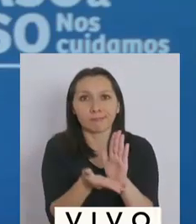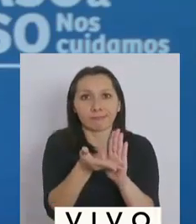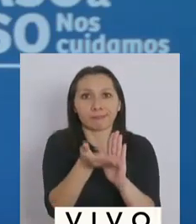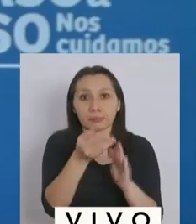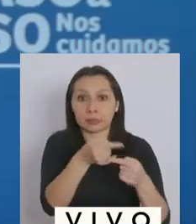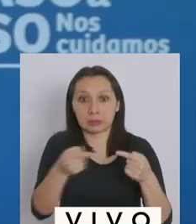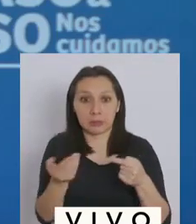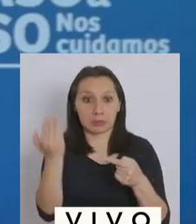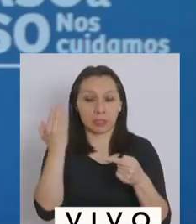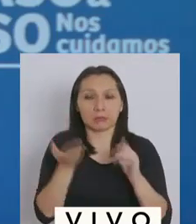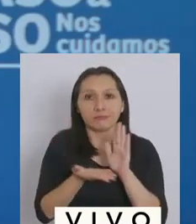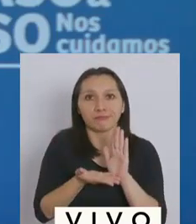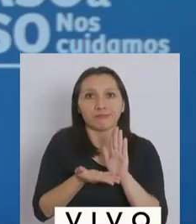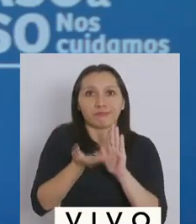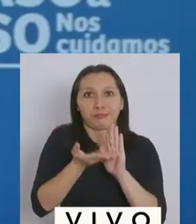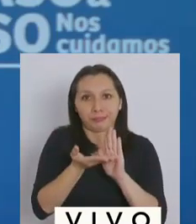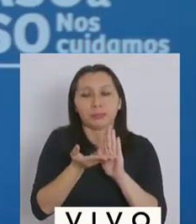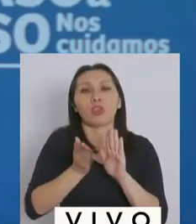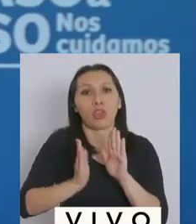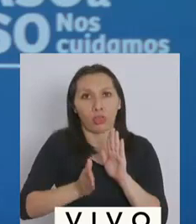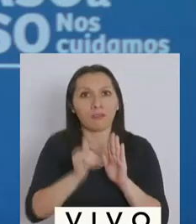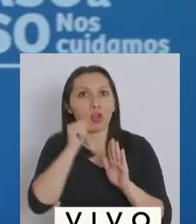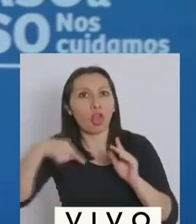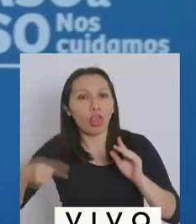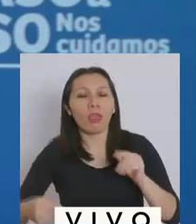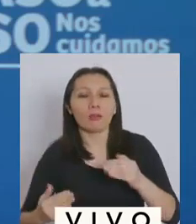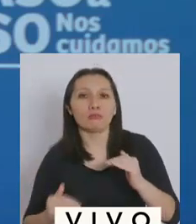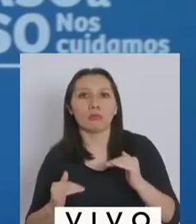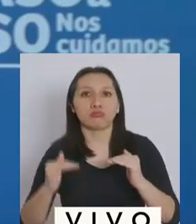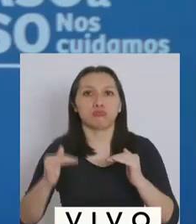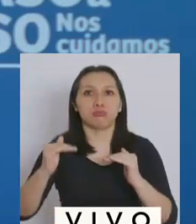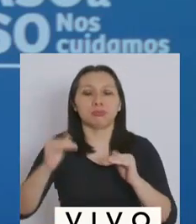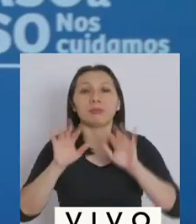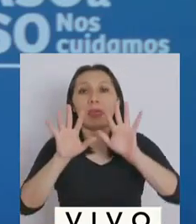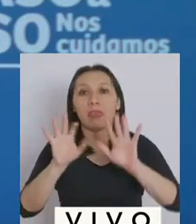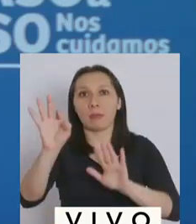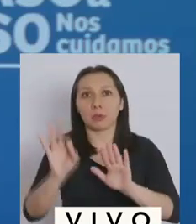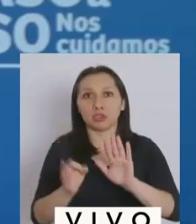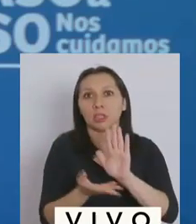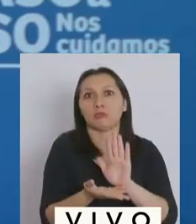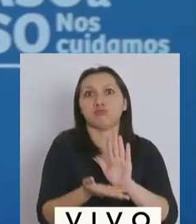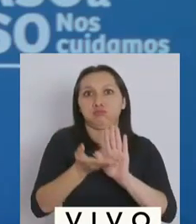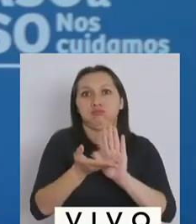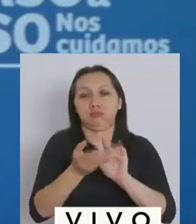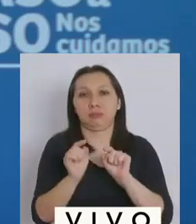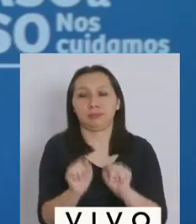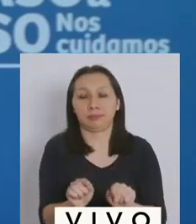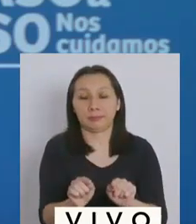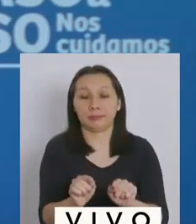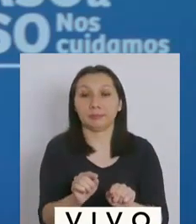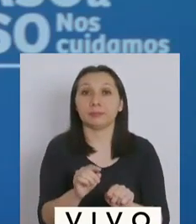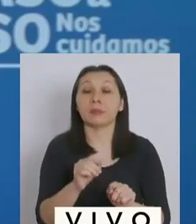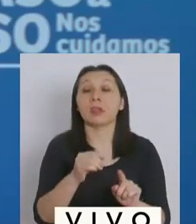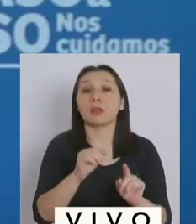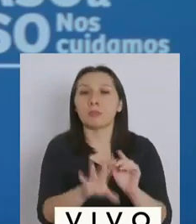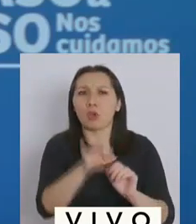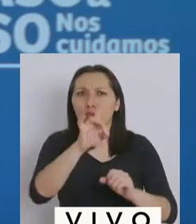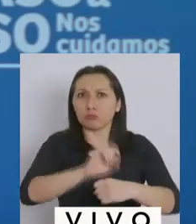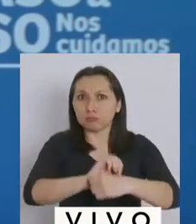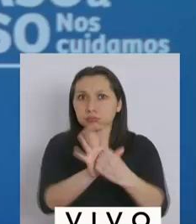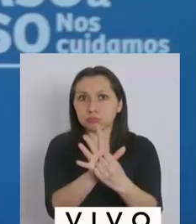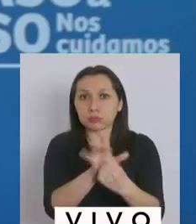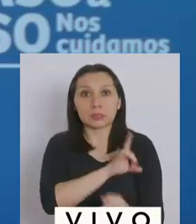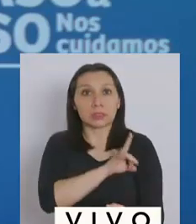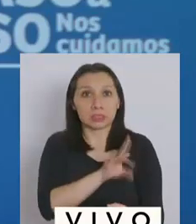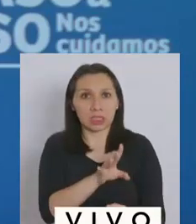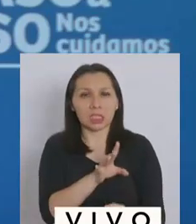En la última semana, la región metropolitana ha tenido un incremento de un 10%. Sí, la positividad en el